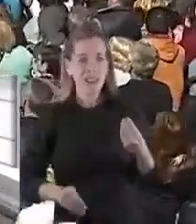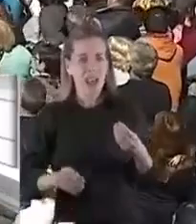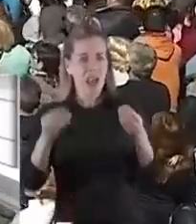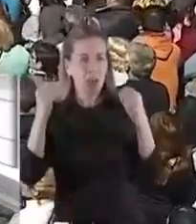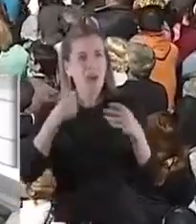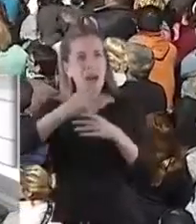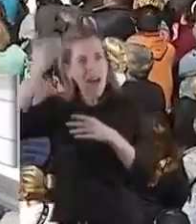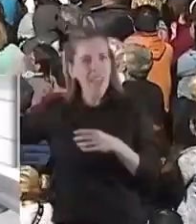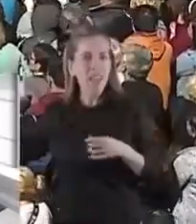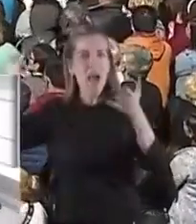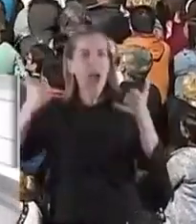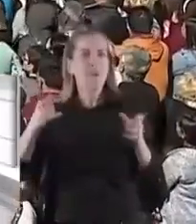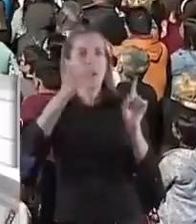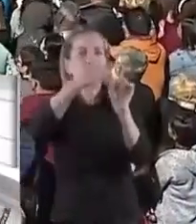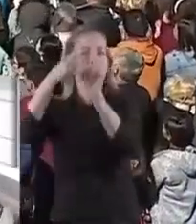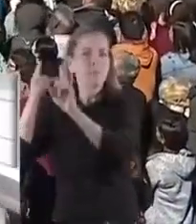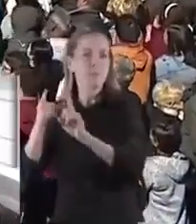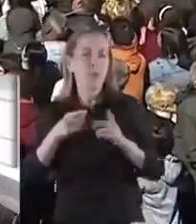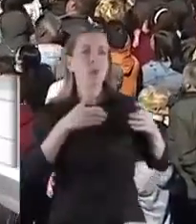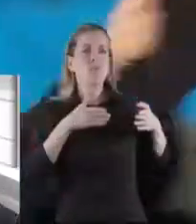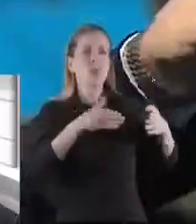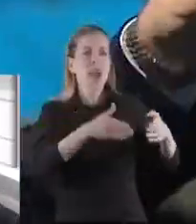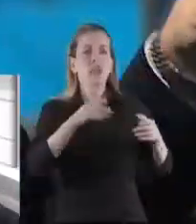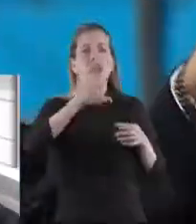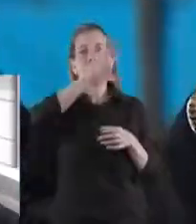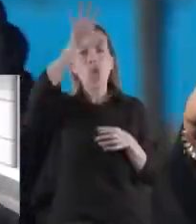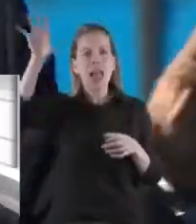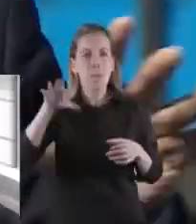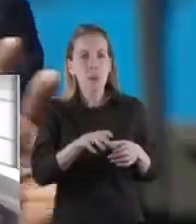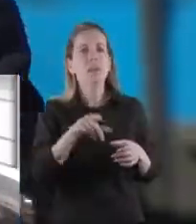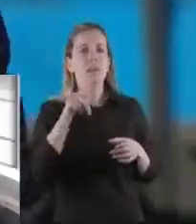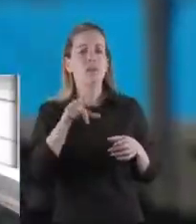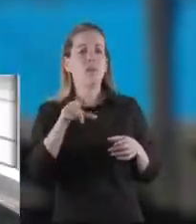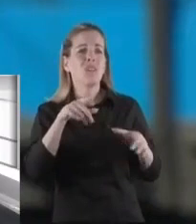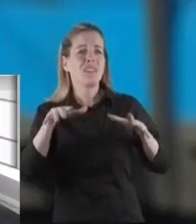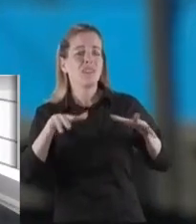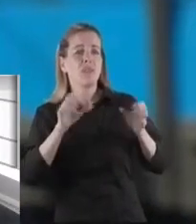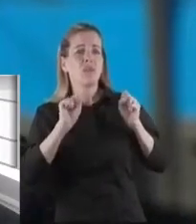puerto de buenos aires hacia el interior del país tratando de llegar a todos lados